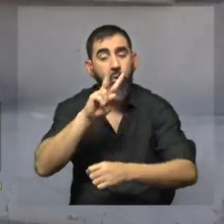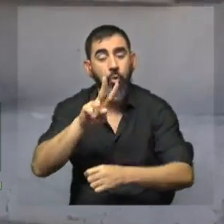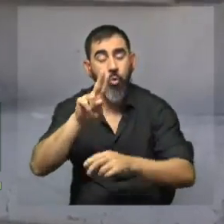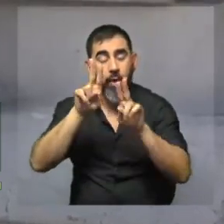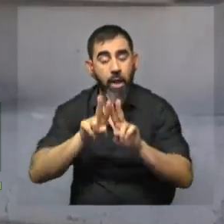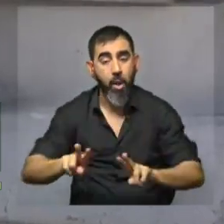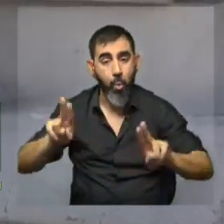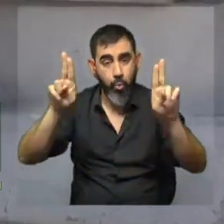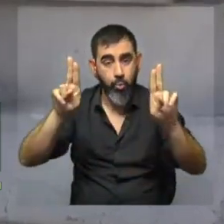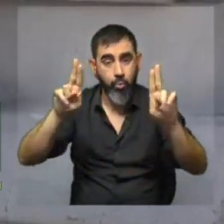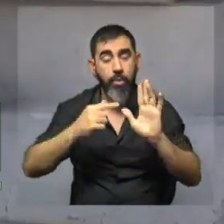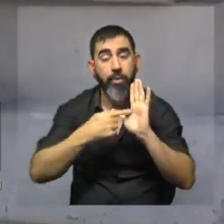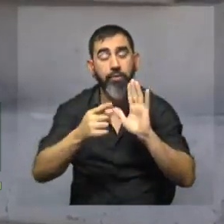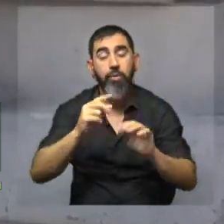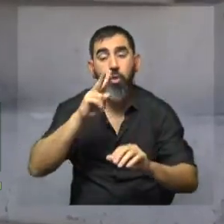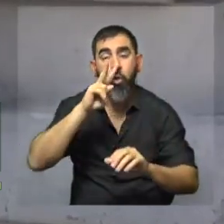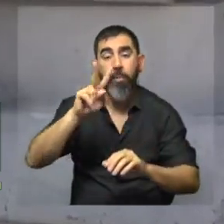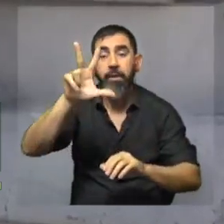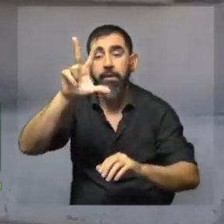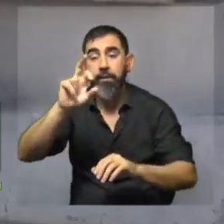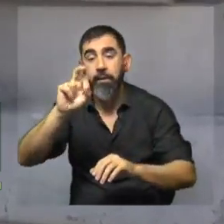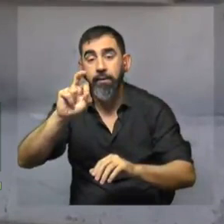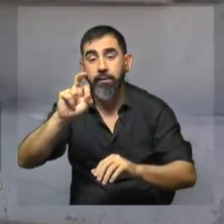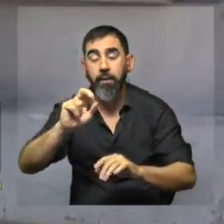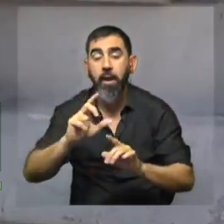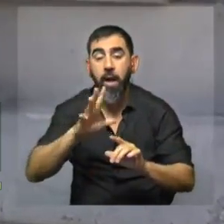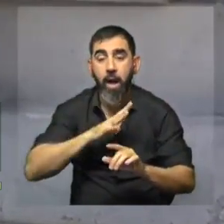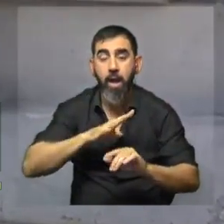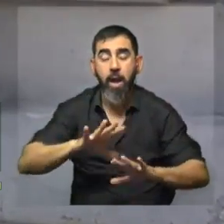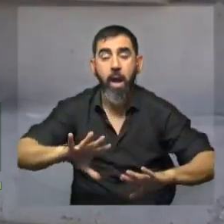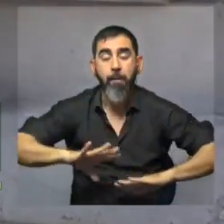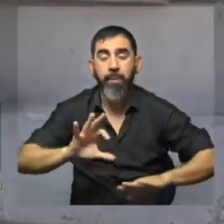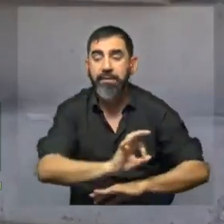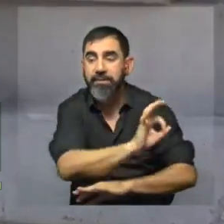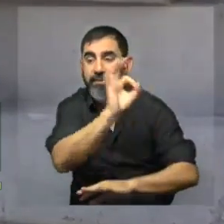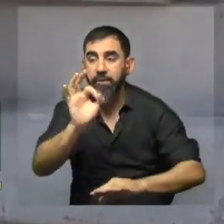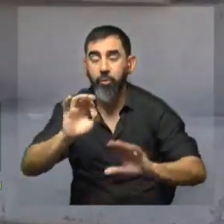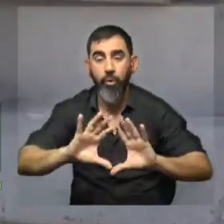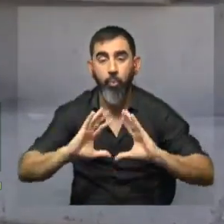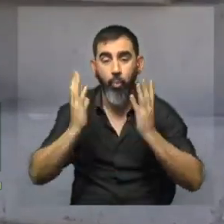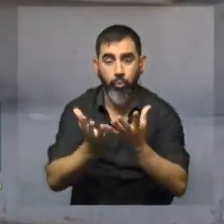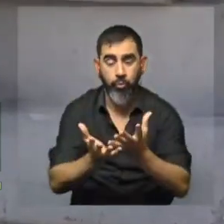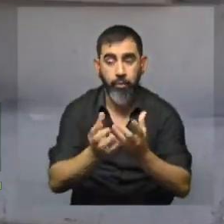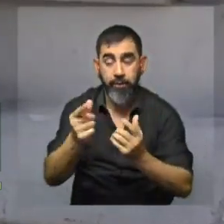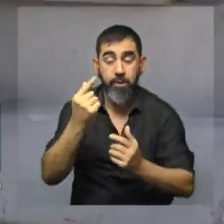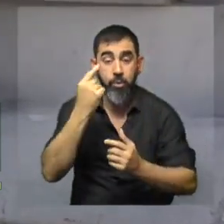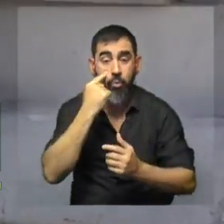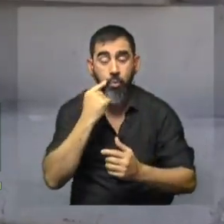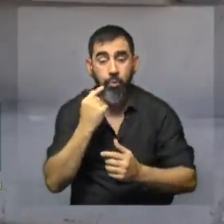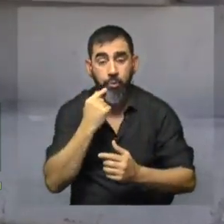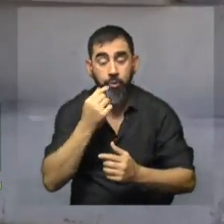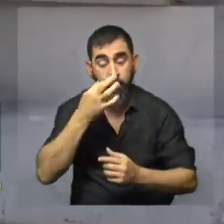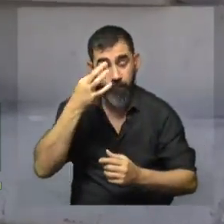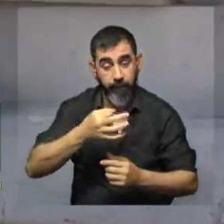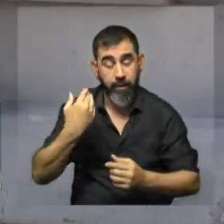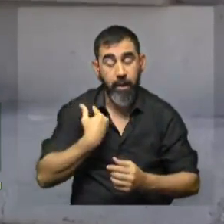dice que al 2030 tengamos hambre cero en nuestro planeta. Esta cifra, la verdad